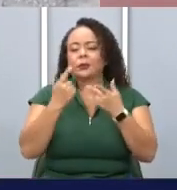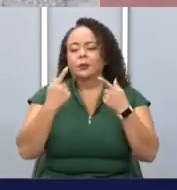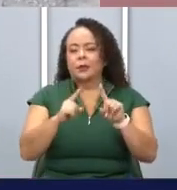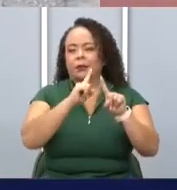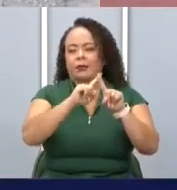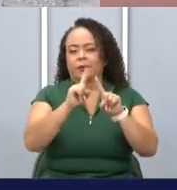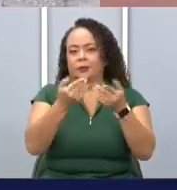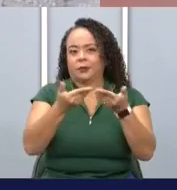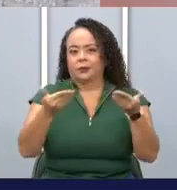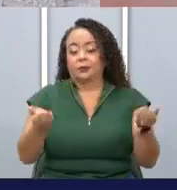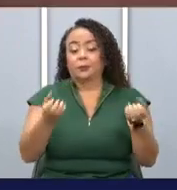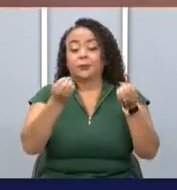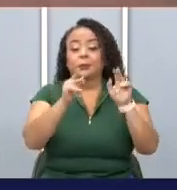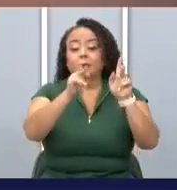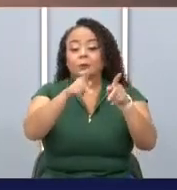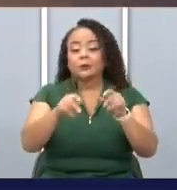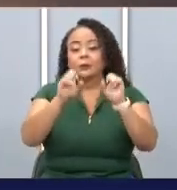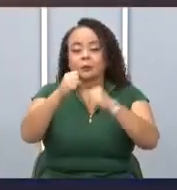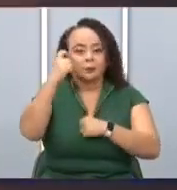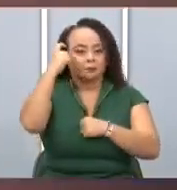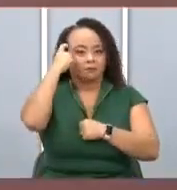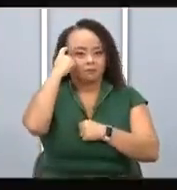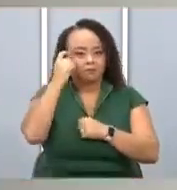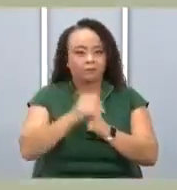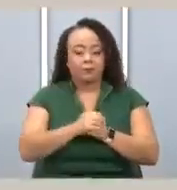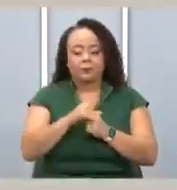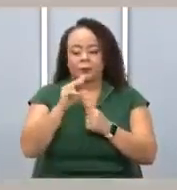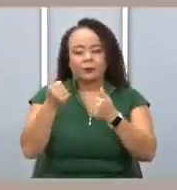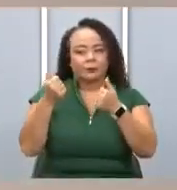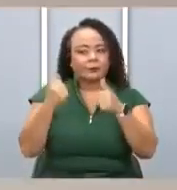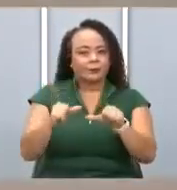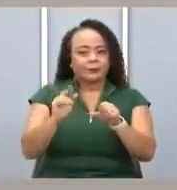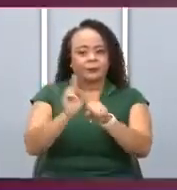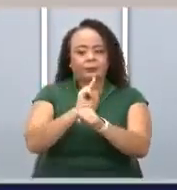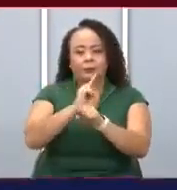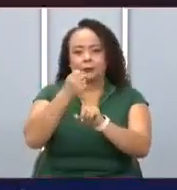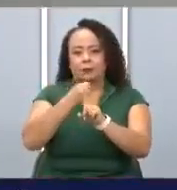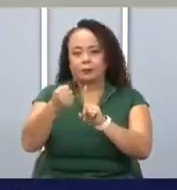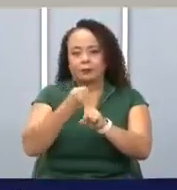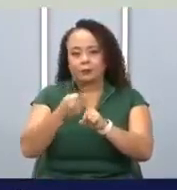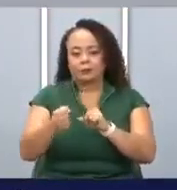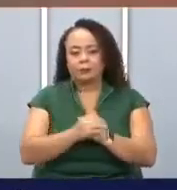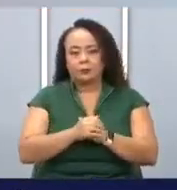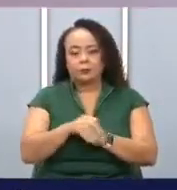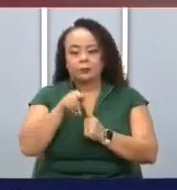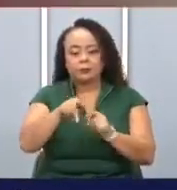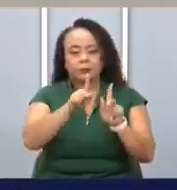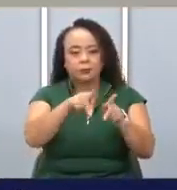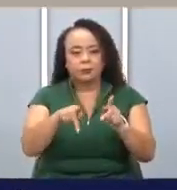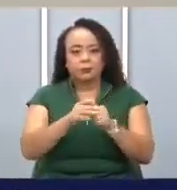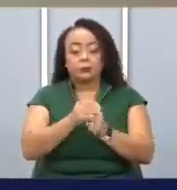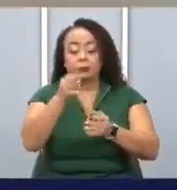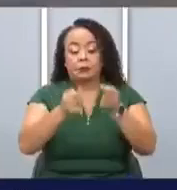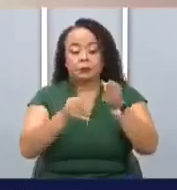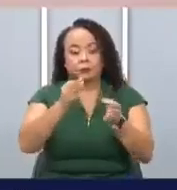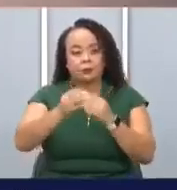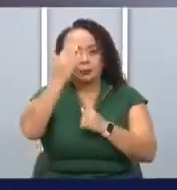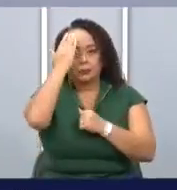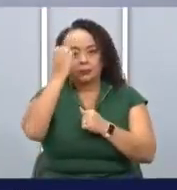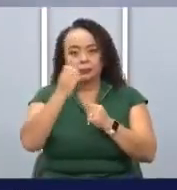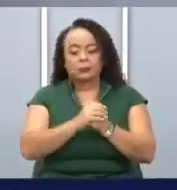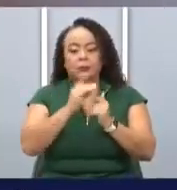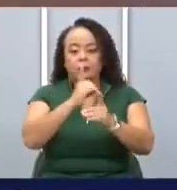varias cosas. Muchas personas podrán pensar que aunque no están de acuerdo en el uso de la violencia, que esta persona se justifica porque se